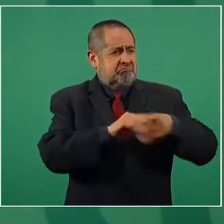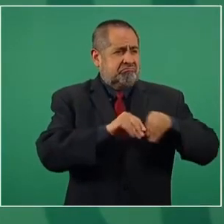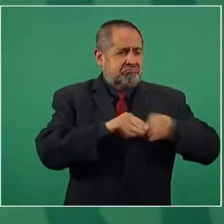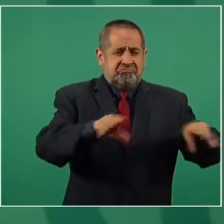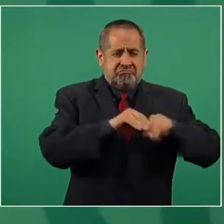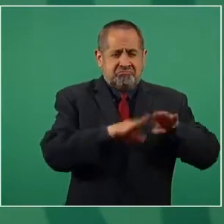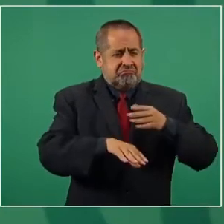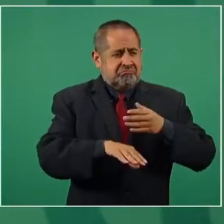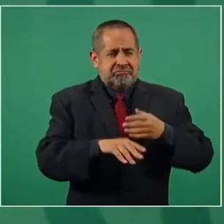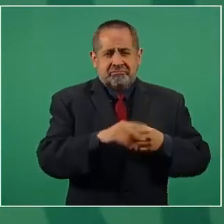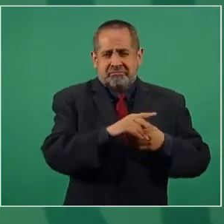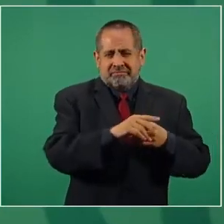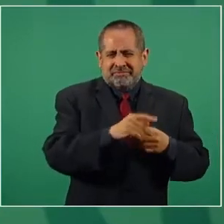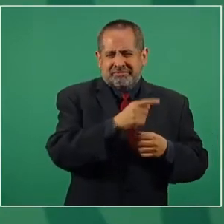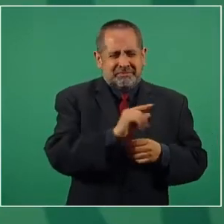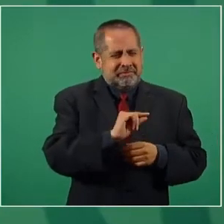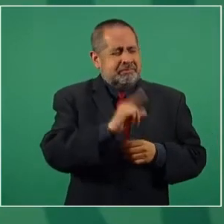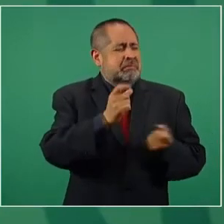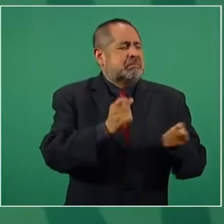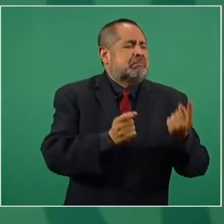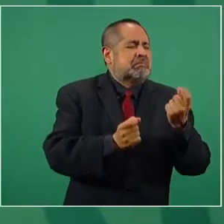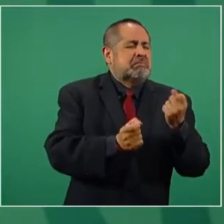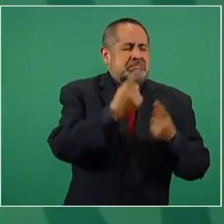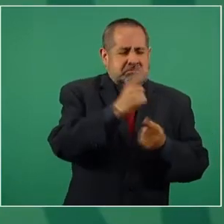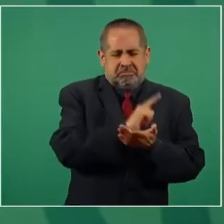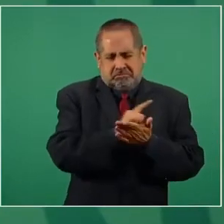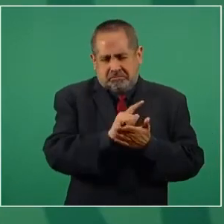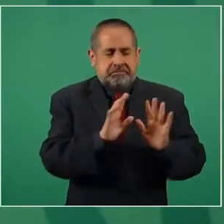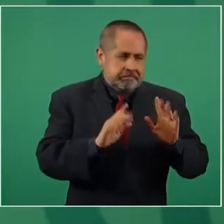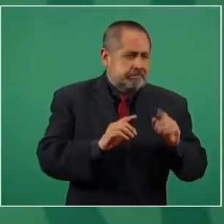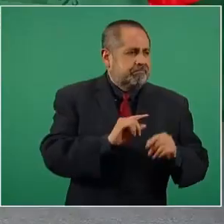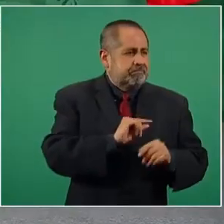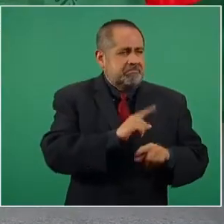todos los articulistas, con honrosas excepciones,